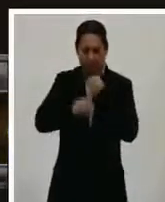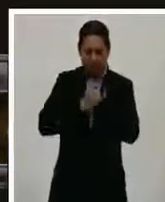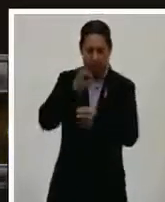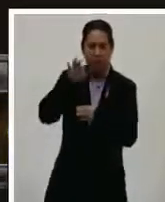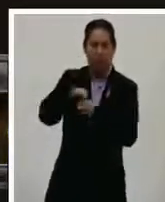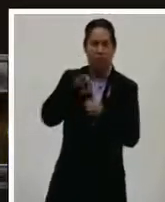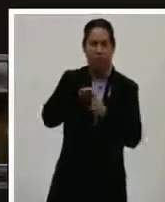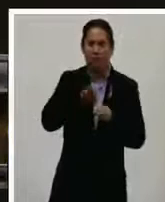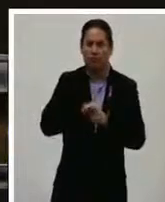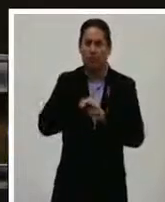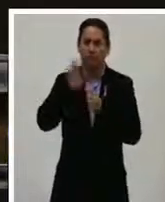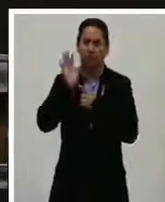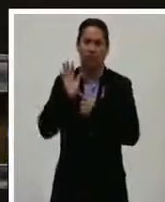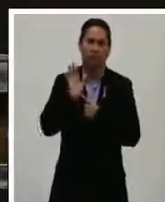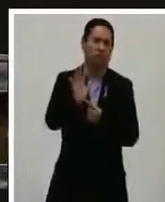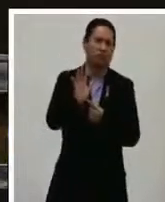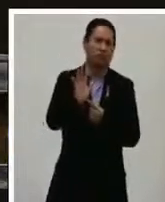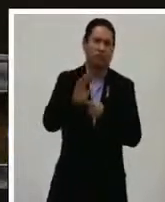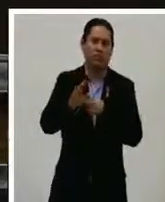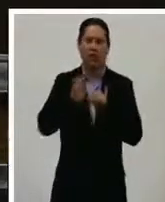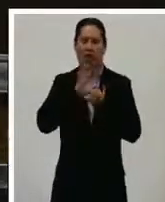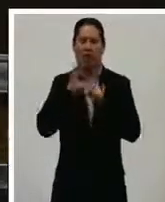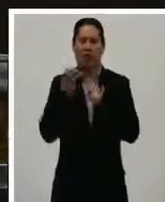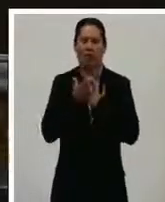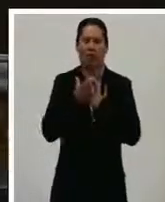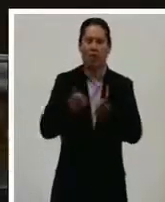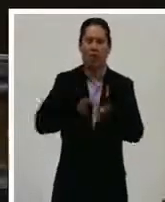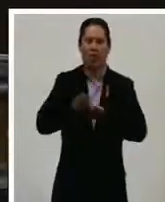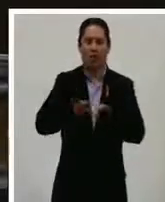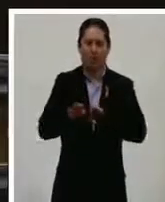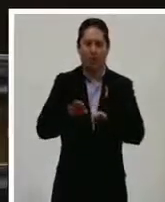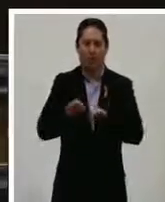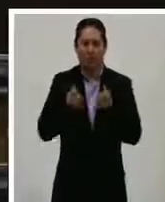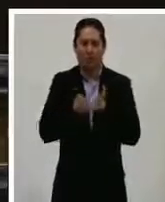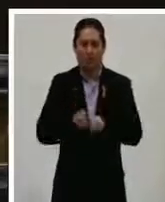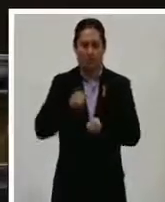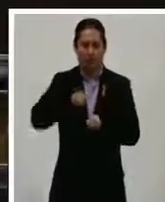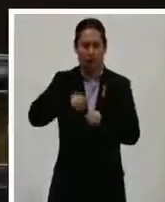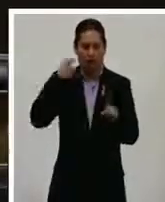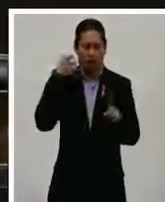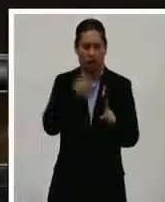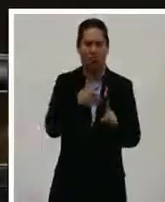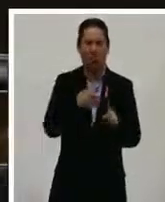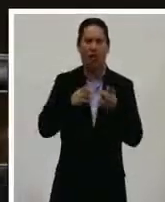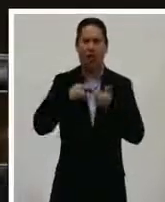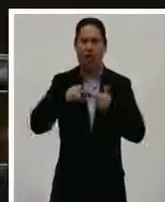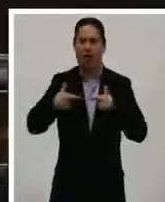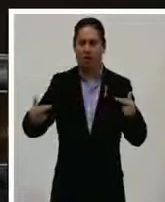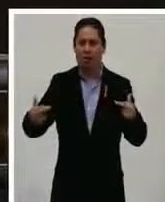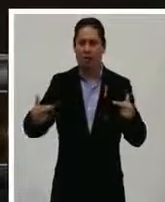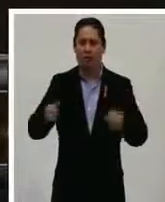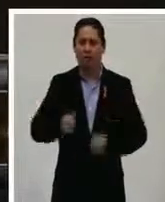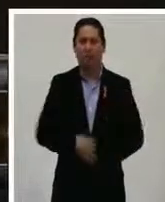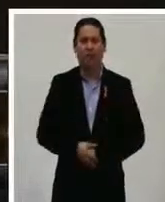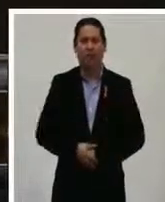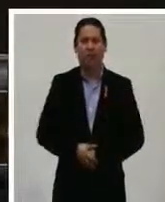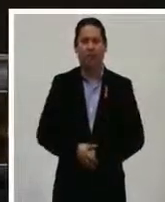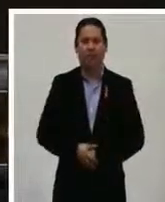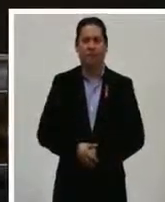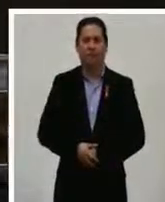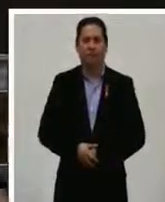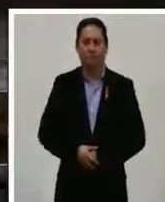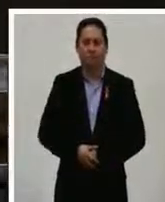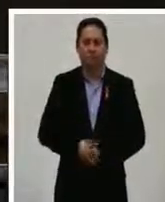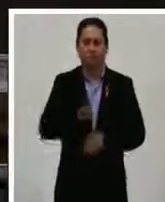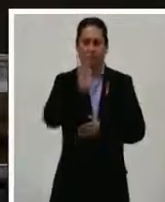del dictamen que presenta la comisión de trabajo y prevención social relativo permítanme compañeras